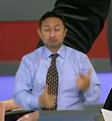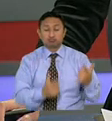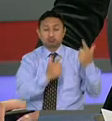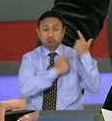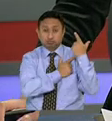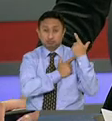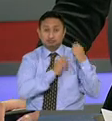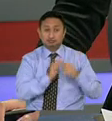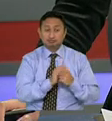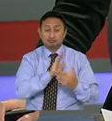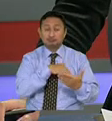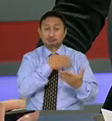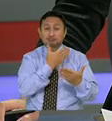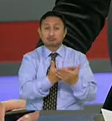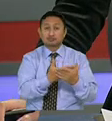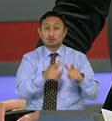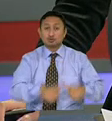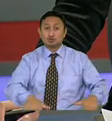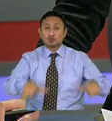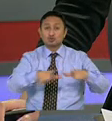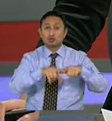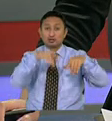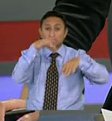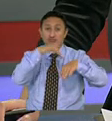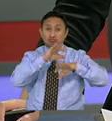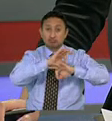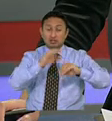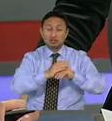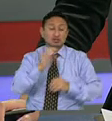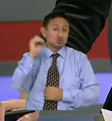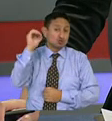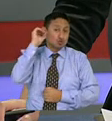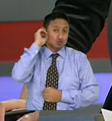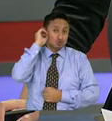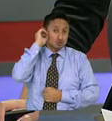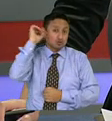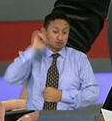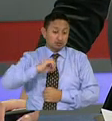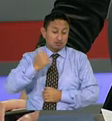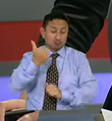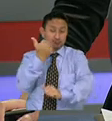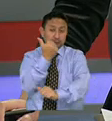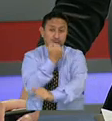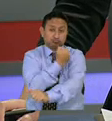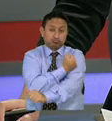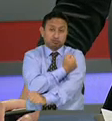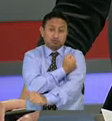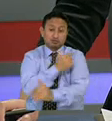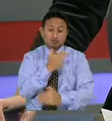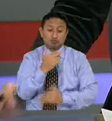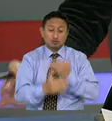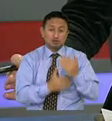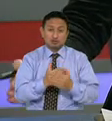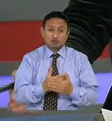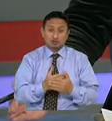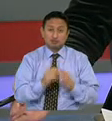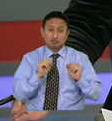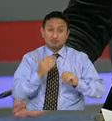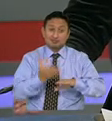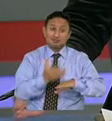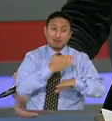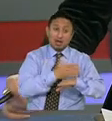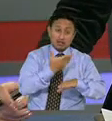Armadas llegaron hasta la zona intangible en Orellana para la inoculación y el proceso fue